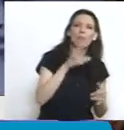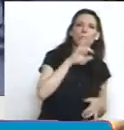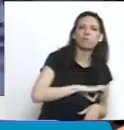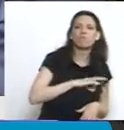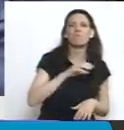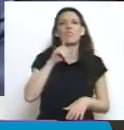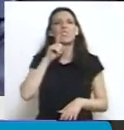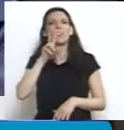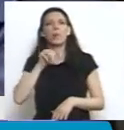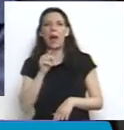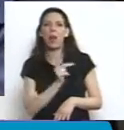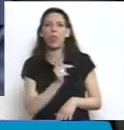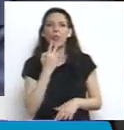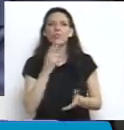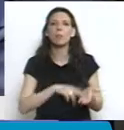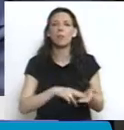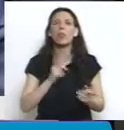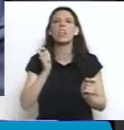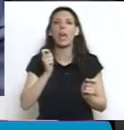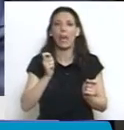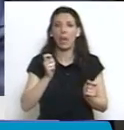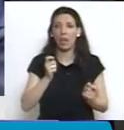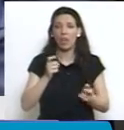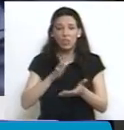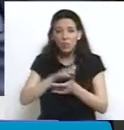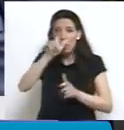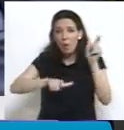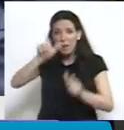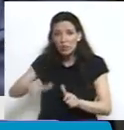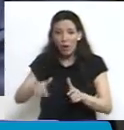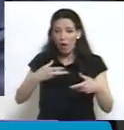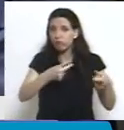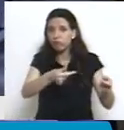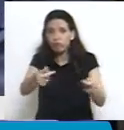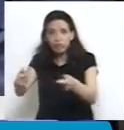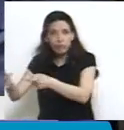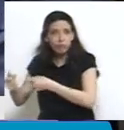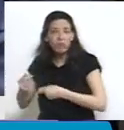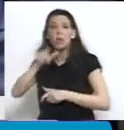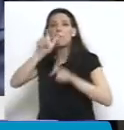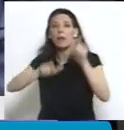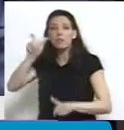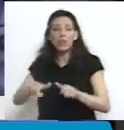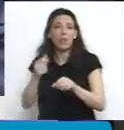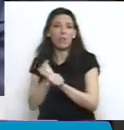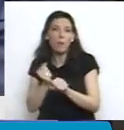sacados al consumo popular, arrancados del consumo popular, del bolsillo del pueblo trabajador.